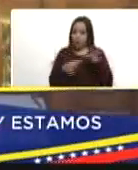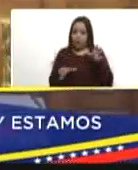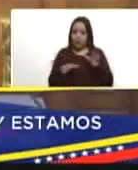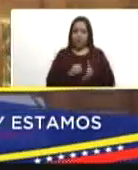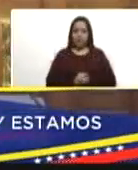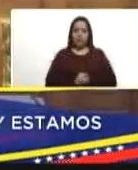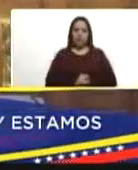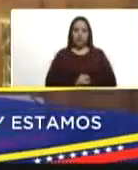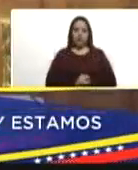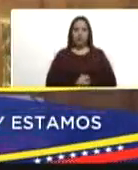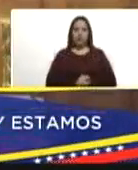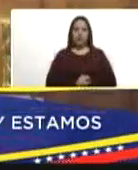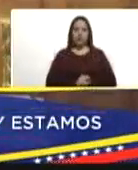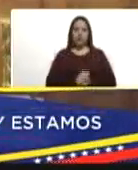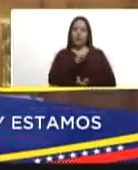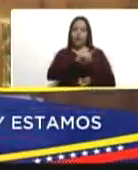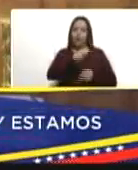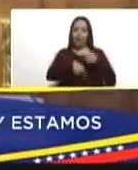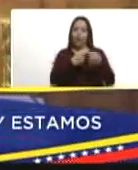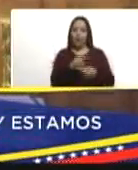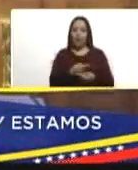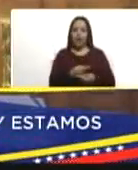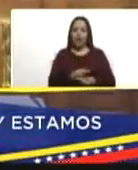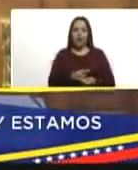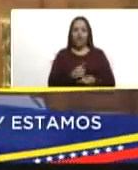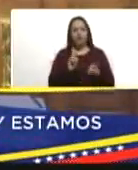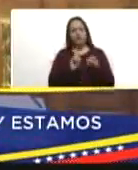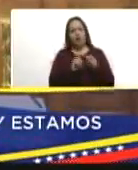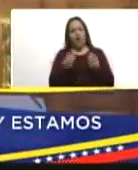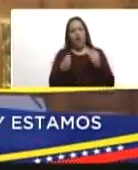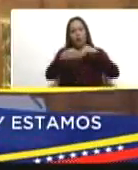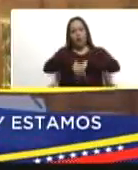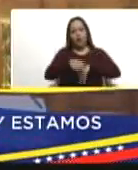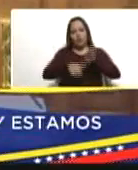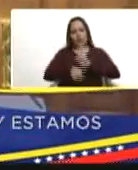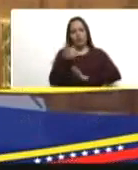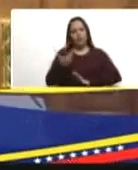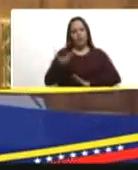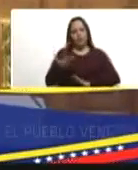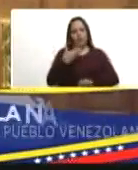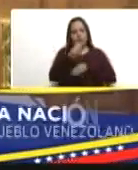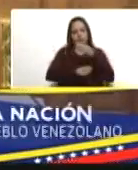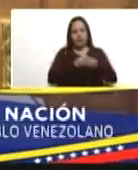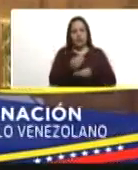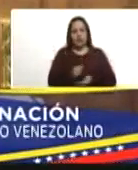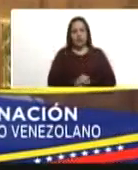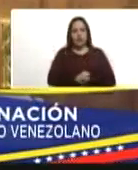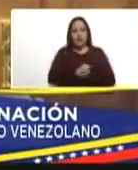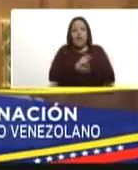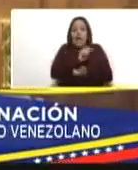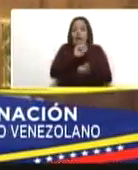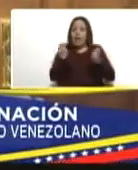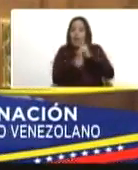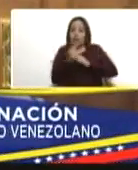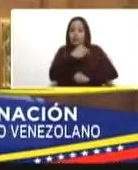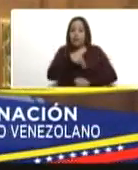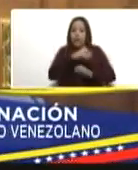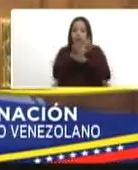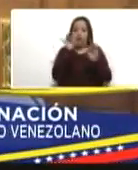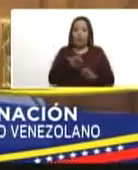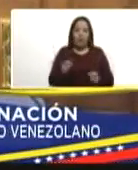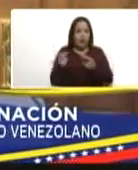espontáneo es producto del los consensos más importantes que hemos alcanzado la transformación de nuestro modelo